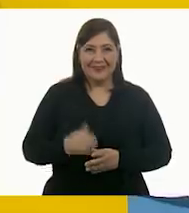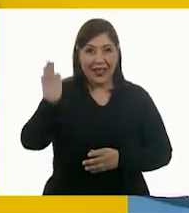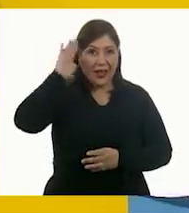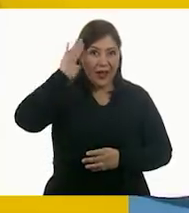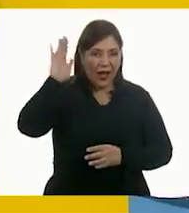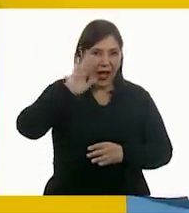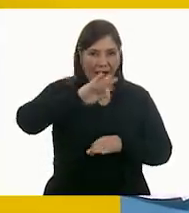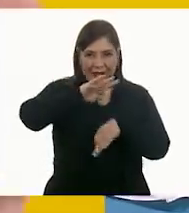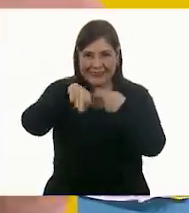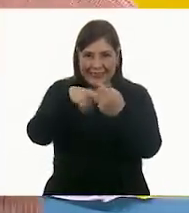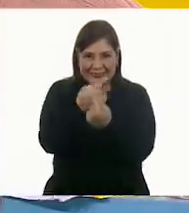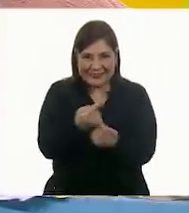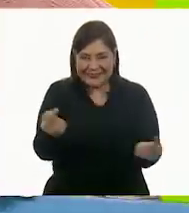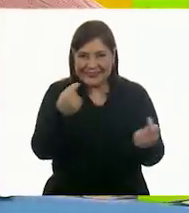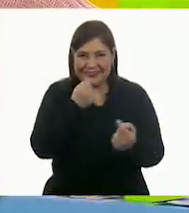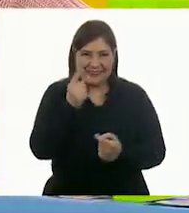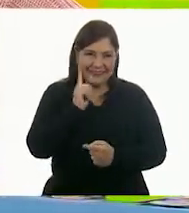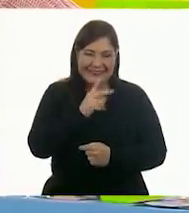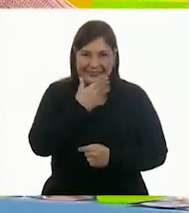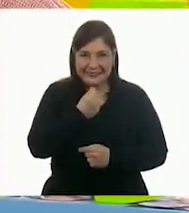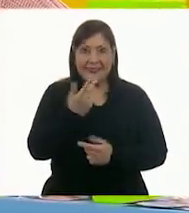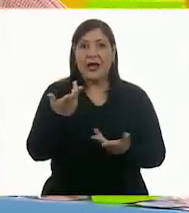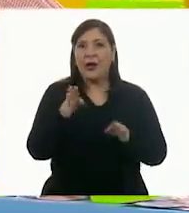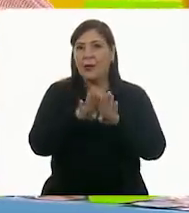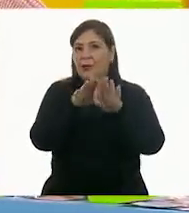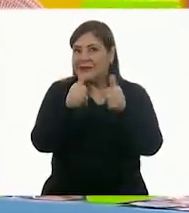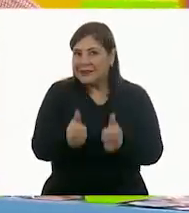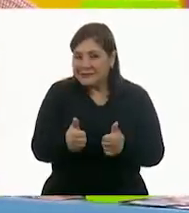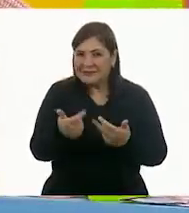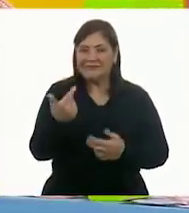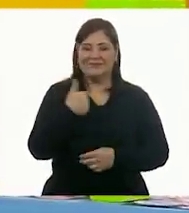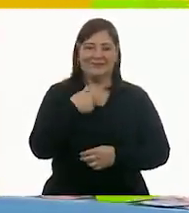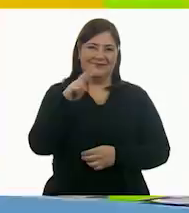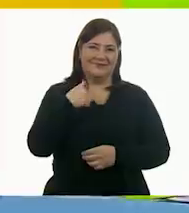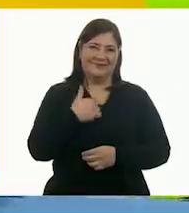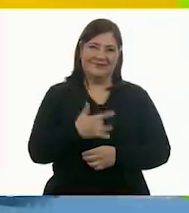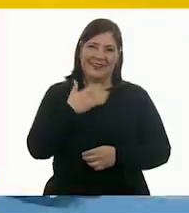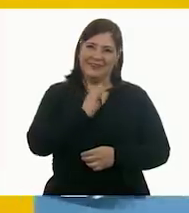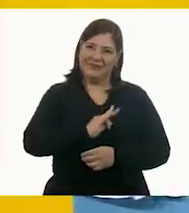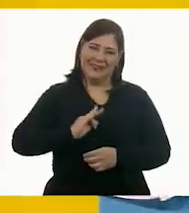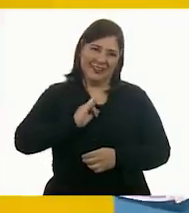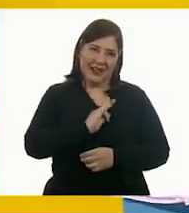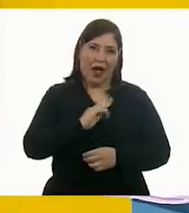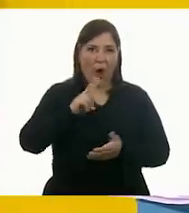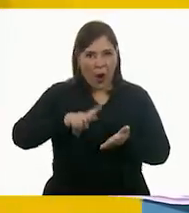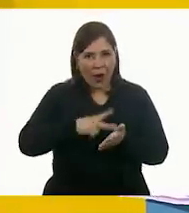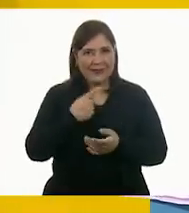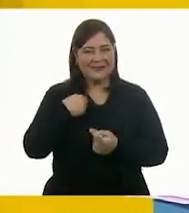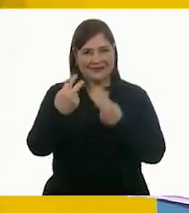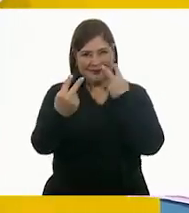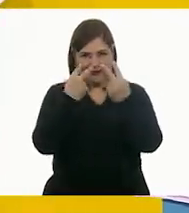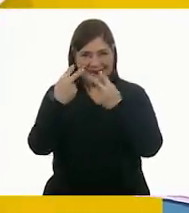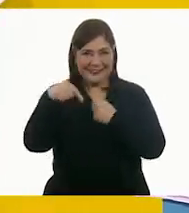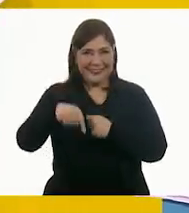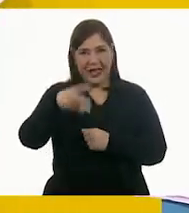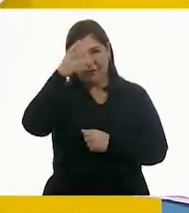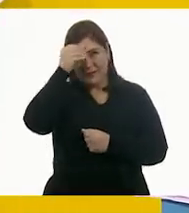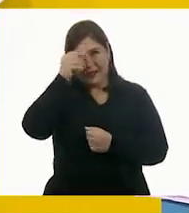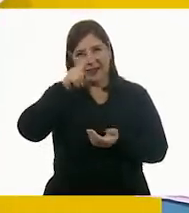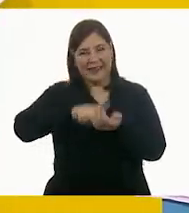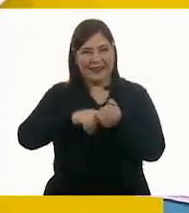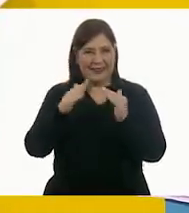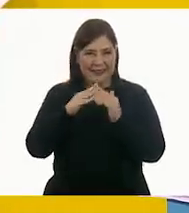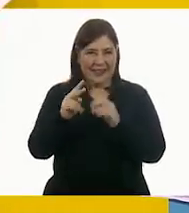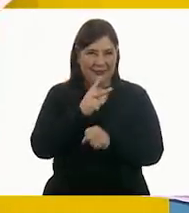Hola a todas y todos, ¿cómo están? Yo estoy muy feliz de estar nuevamente con ustedes aquí en Aprende en Casa